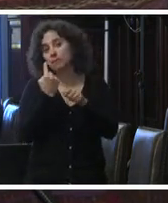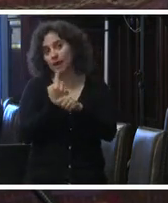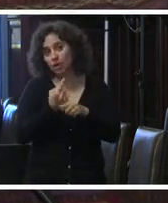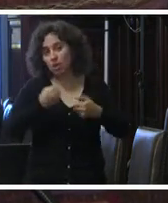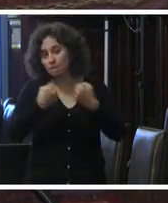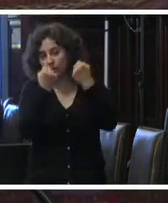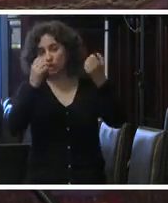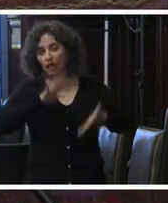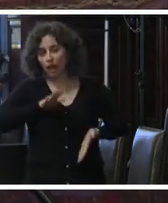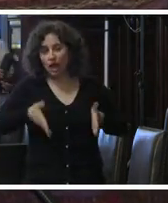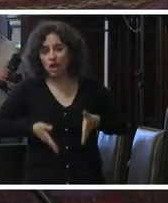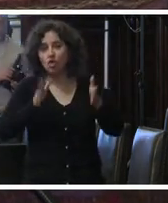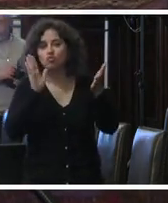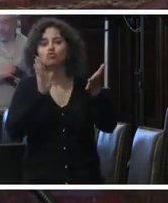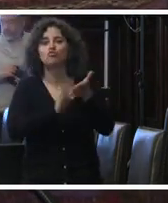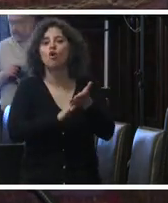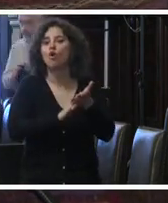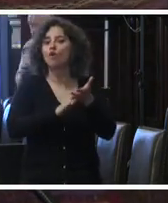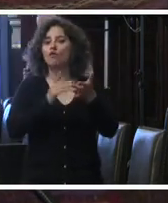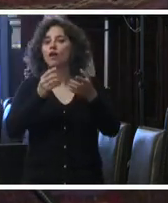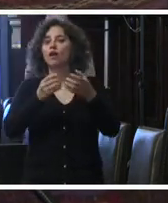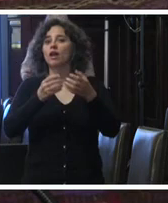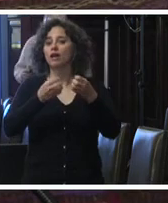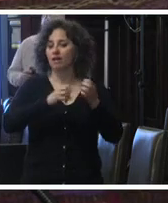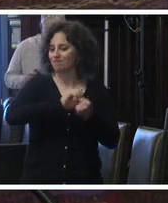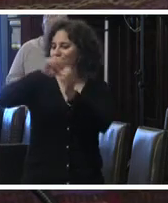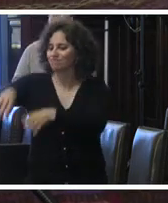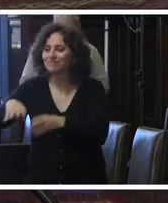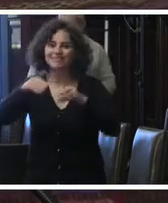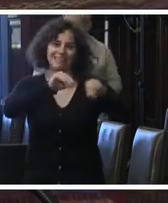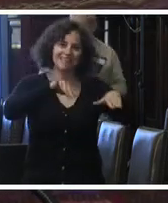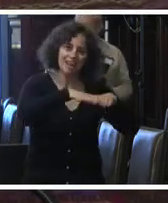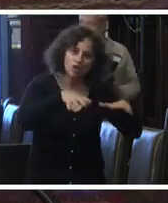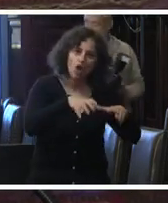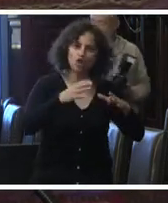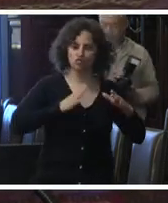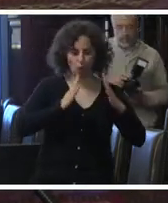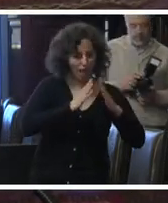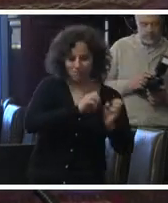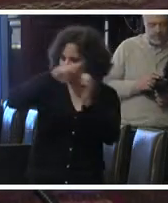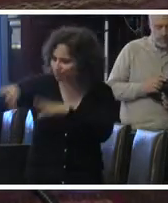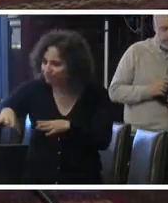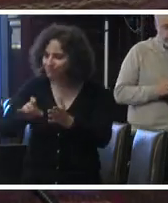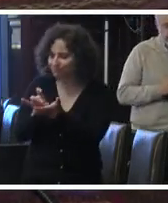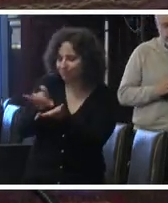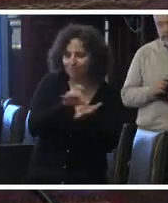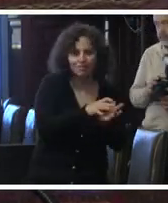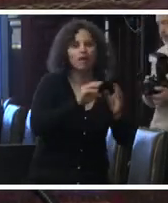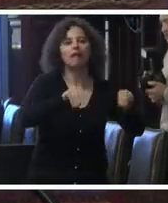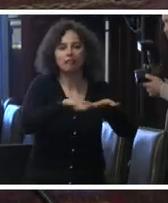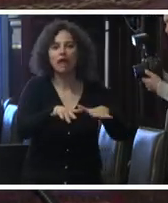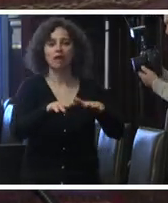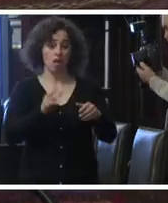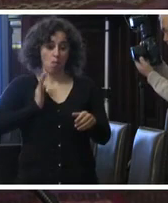género en relación a el despojo de territorios y de tierras. Si bien las